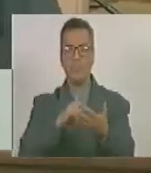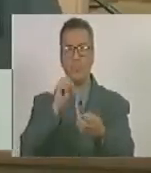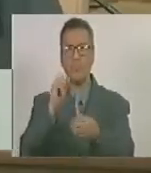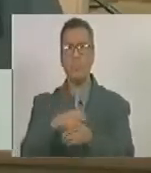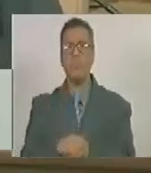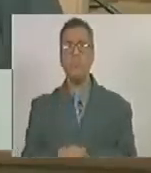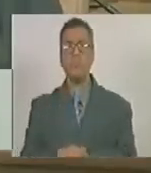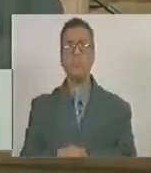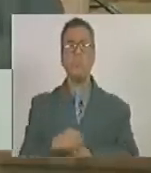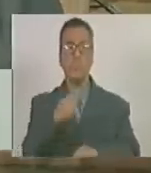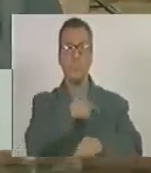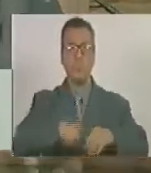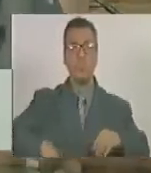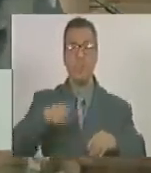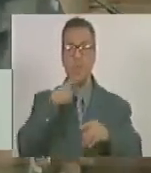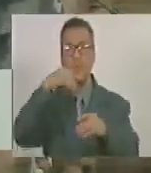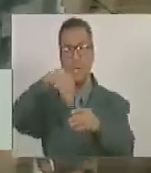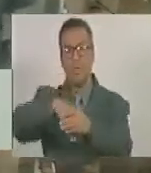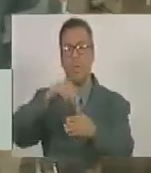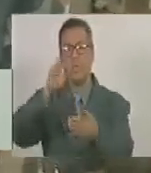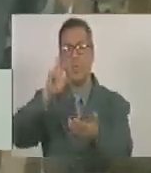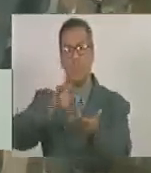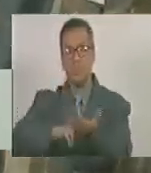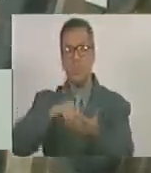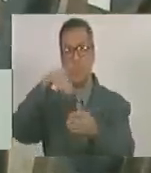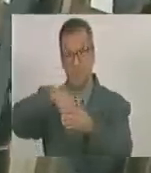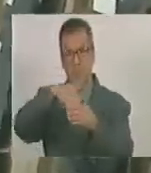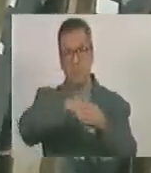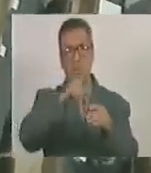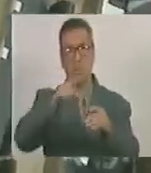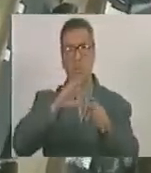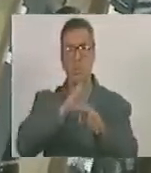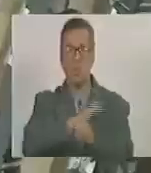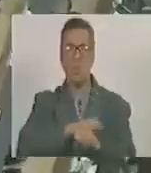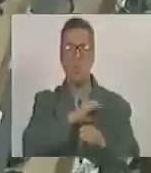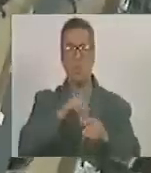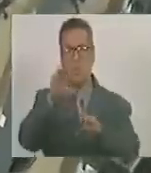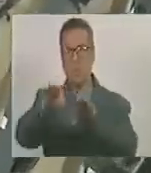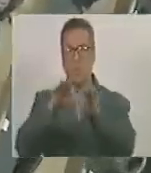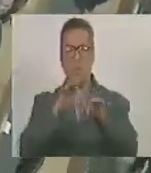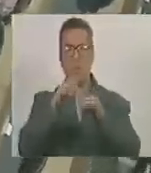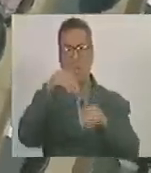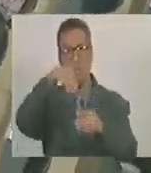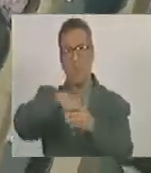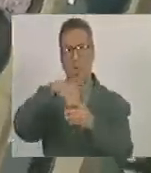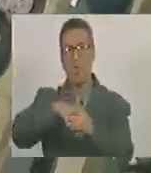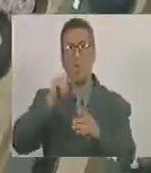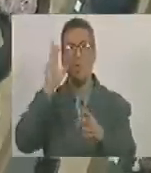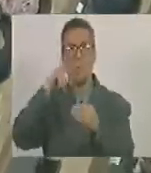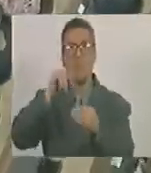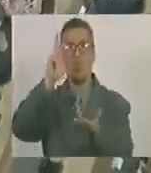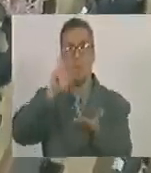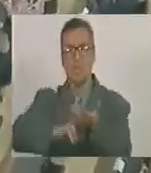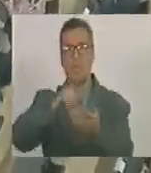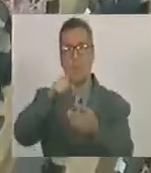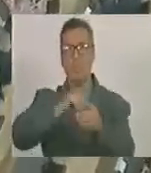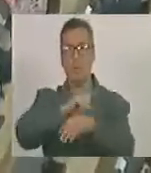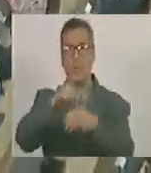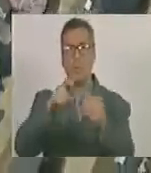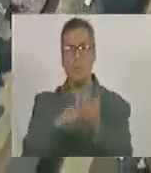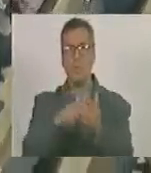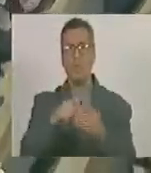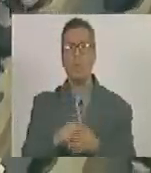anexa. El presidente sometió a votación la Comisión Preliminar del Comité de Postulaciones Electorales, resultando aprobado por